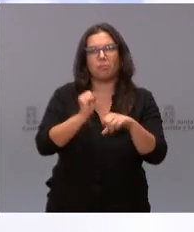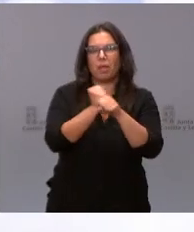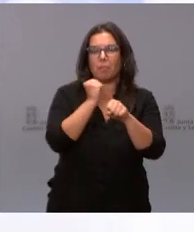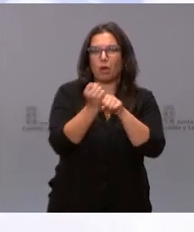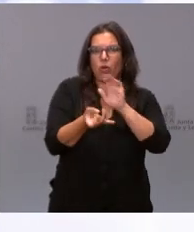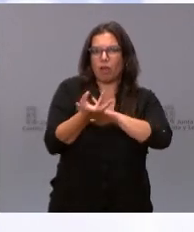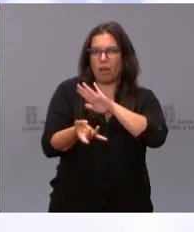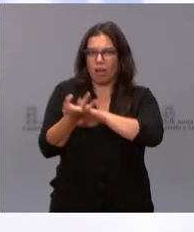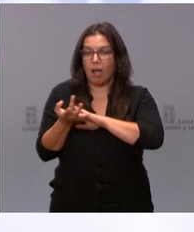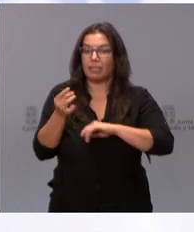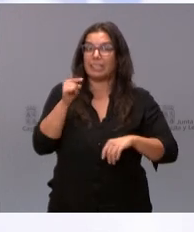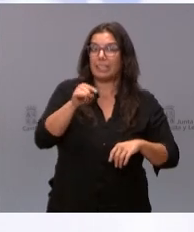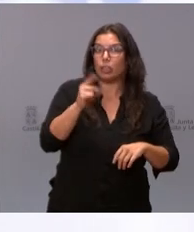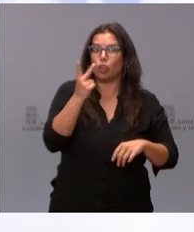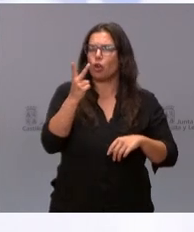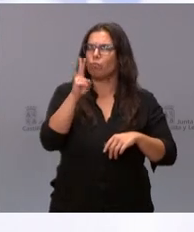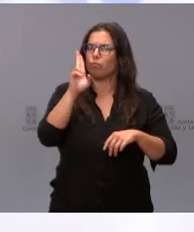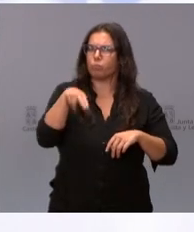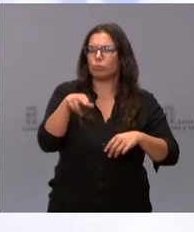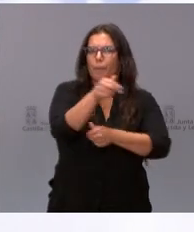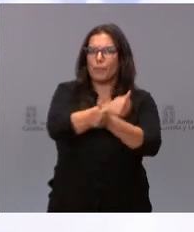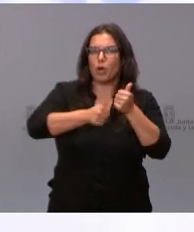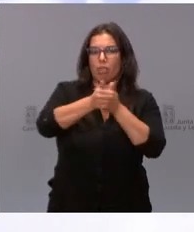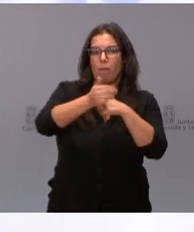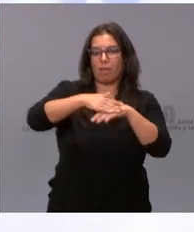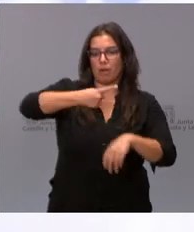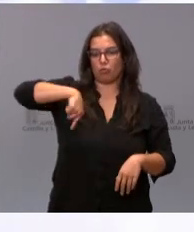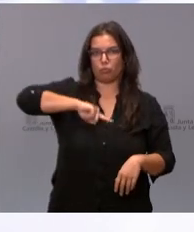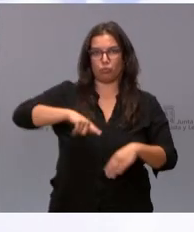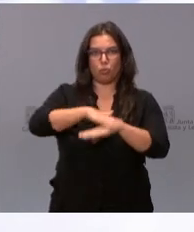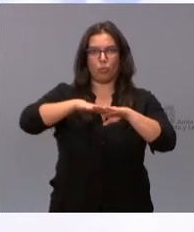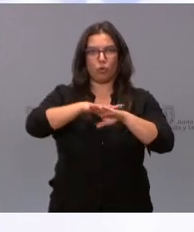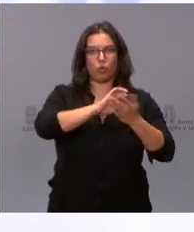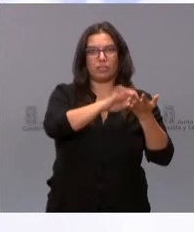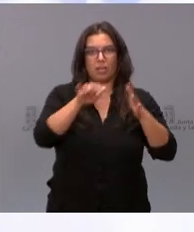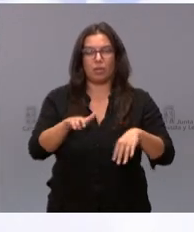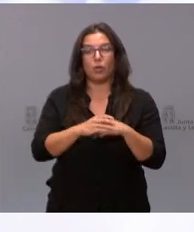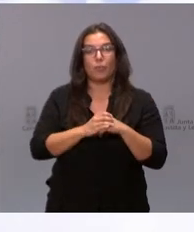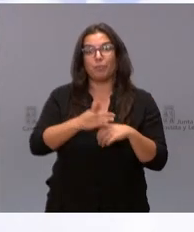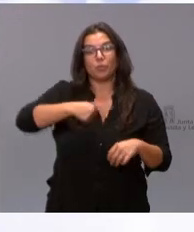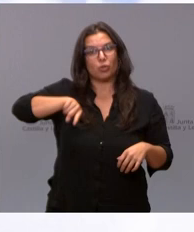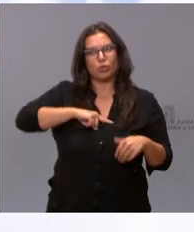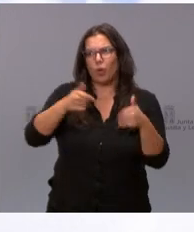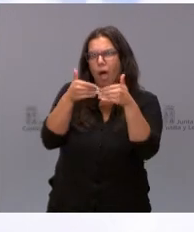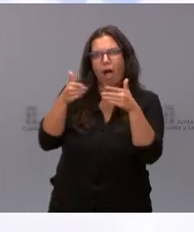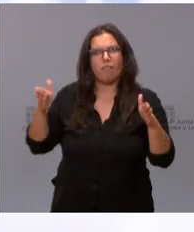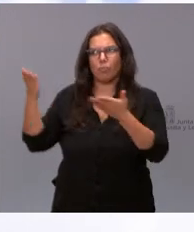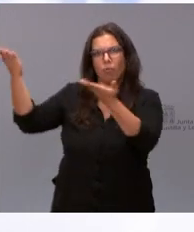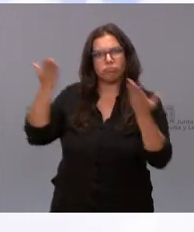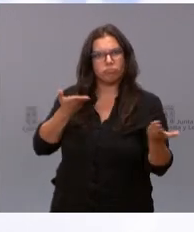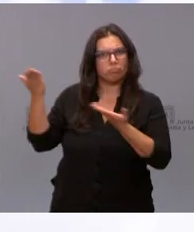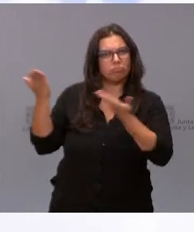es una prioridad para el gobierno de castilla y león' tenemos abiertas las puertas a todas las empresas